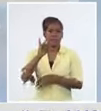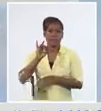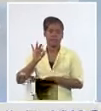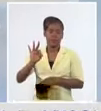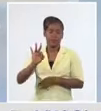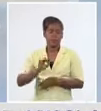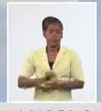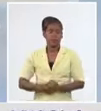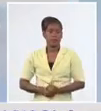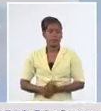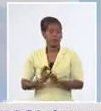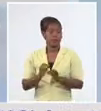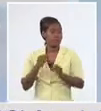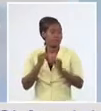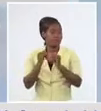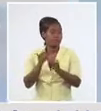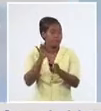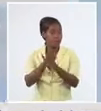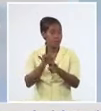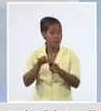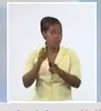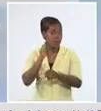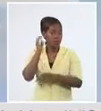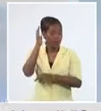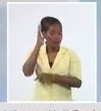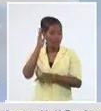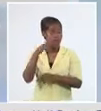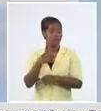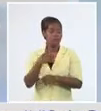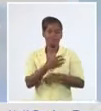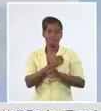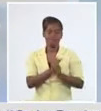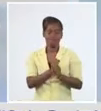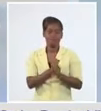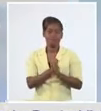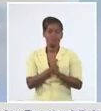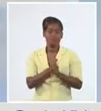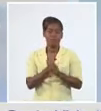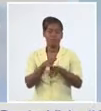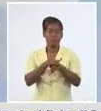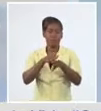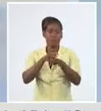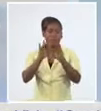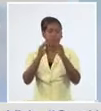que informamos en el día de hoy y reiteramos las condolencias a familiares y amistades,